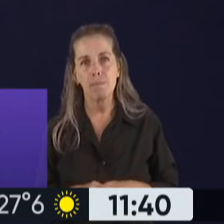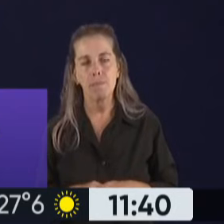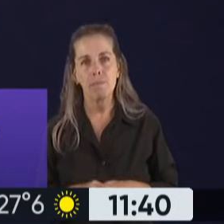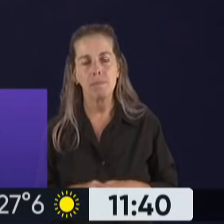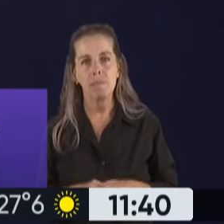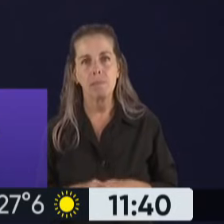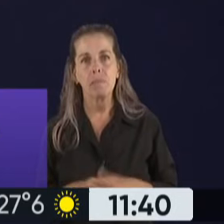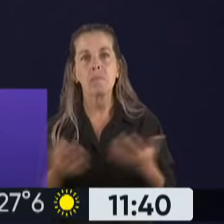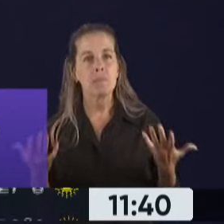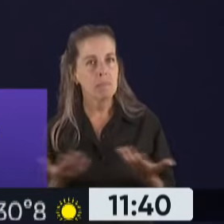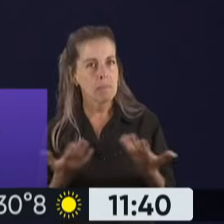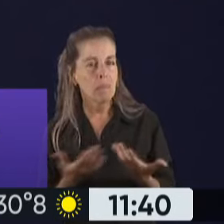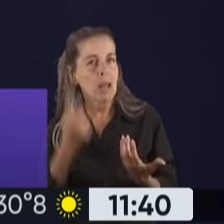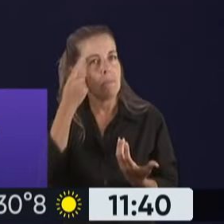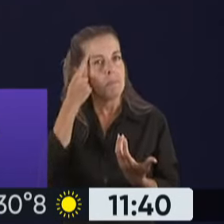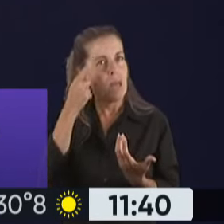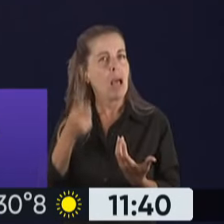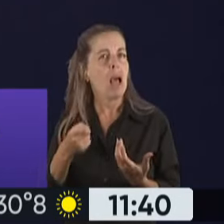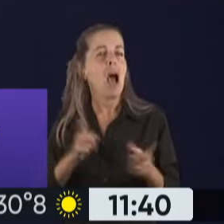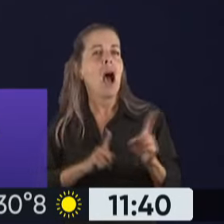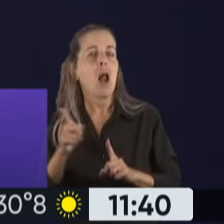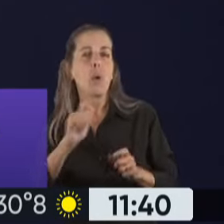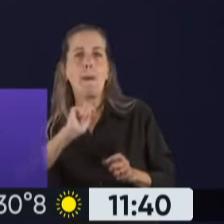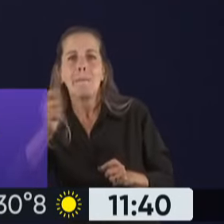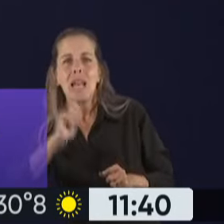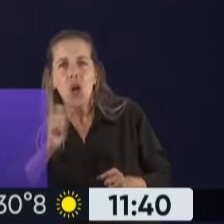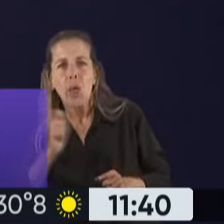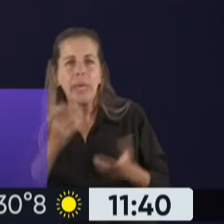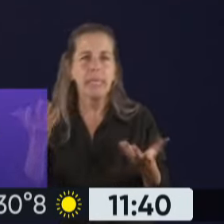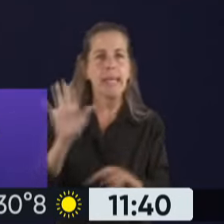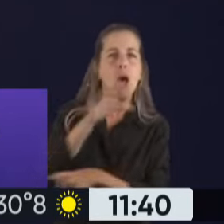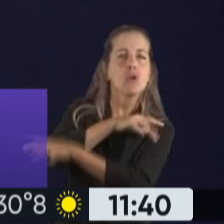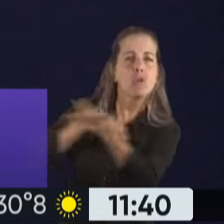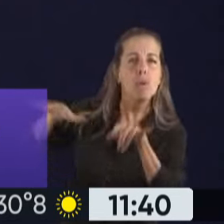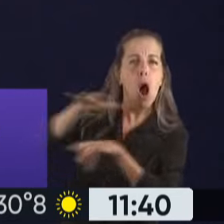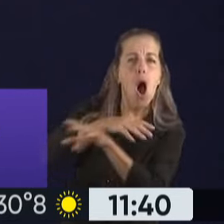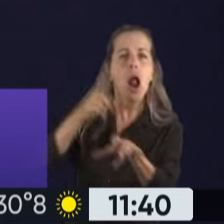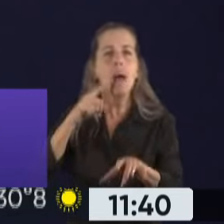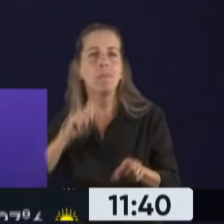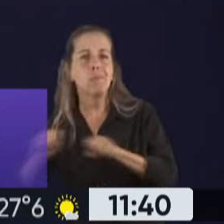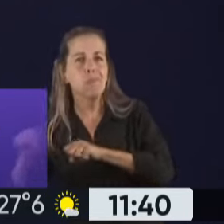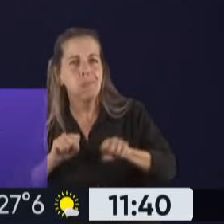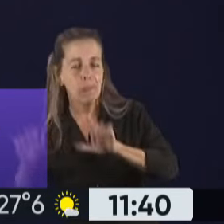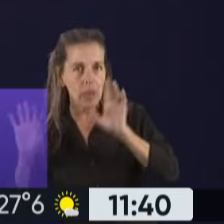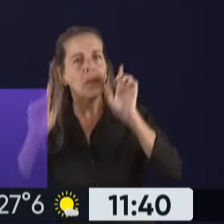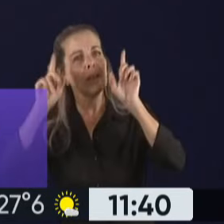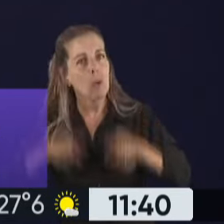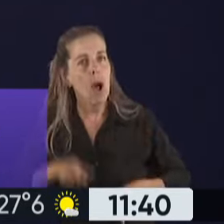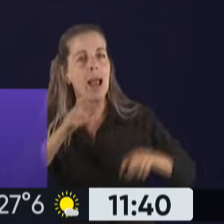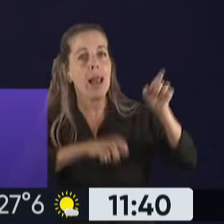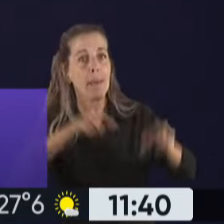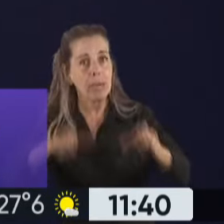allá de la mala intención que hubo en algunos medios de comunicación o en algunos trascendidos todos los que necesiten asistencia